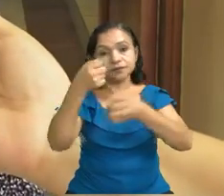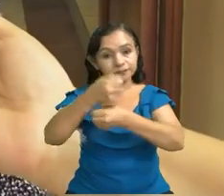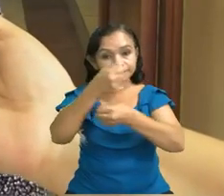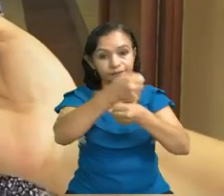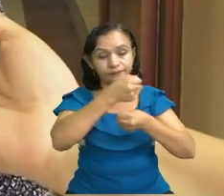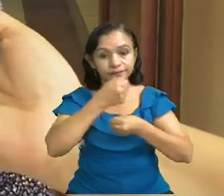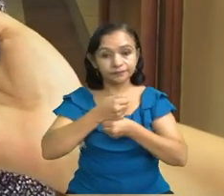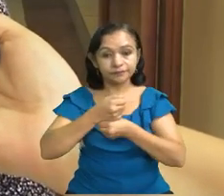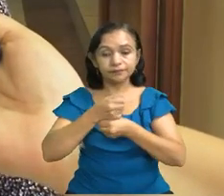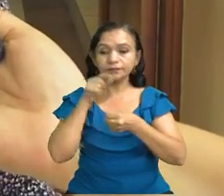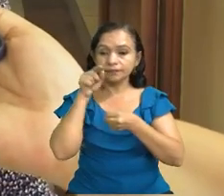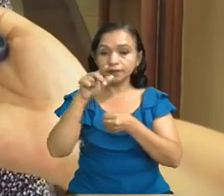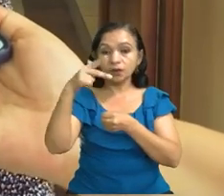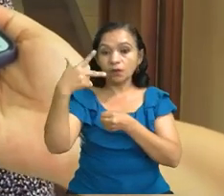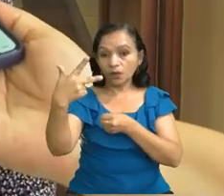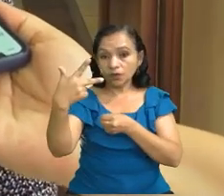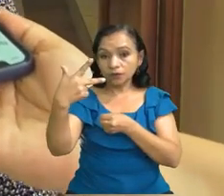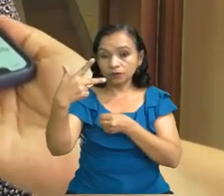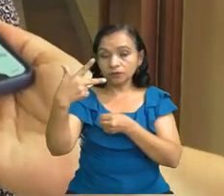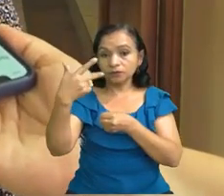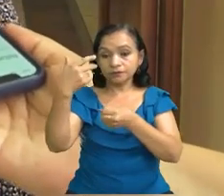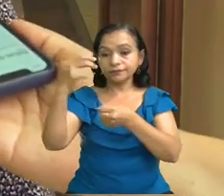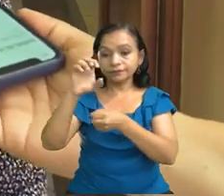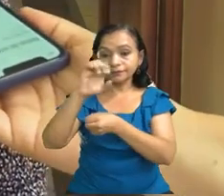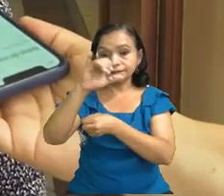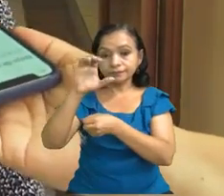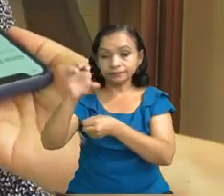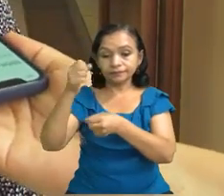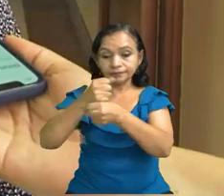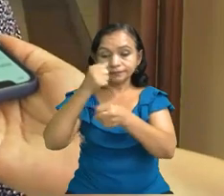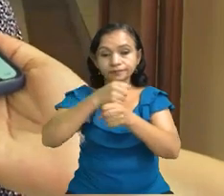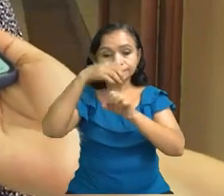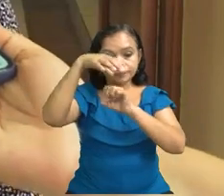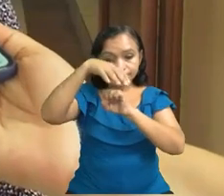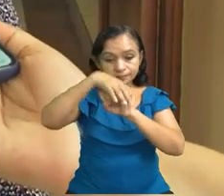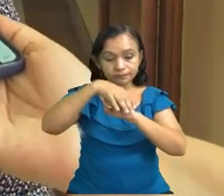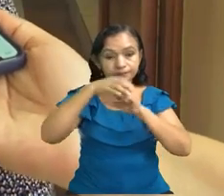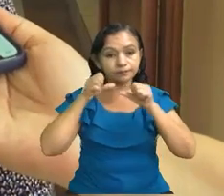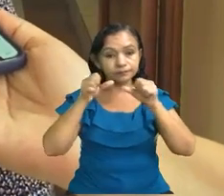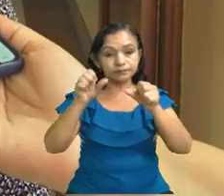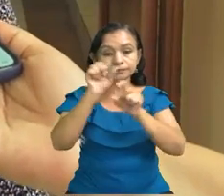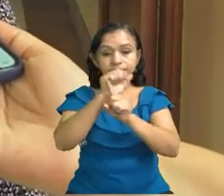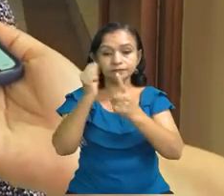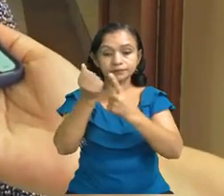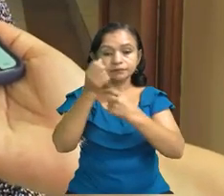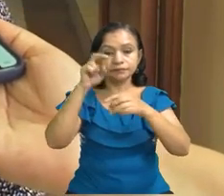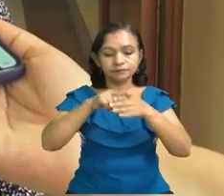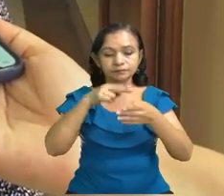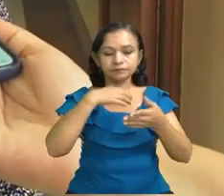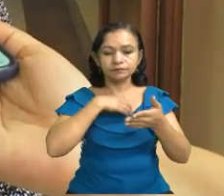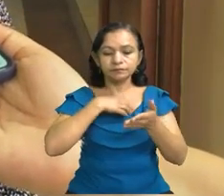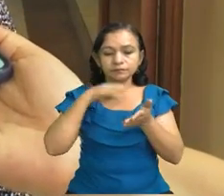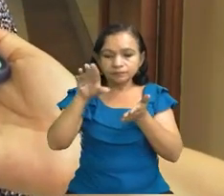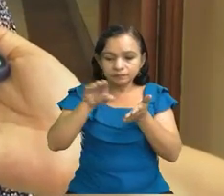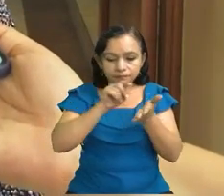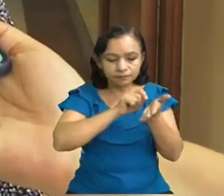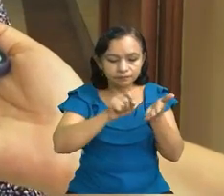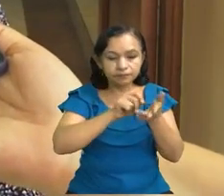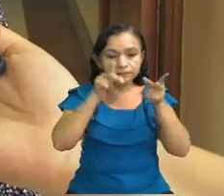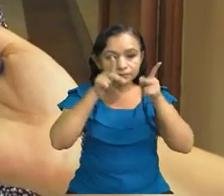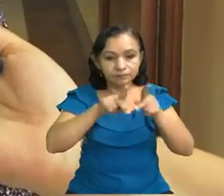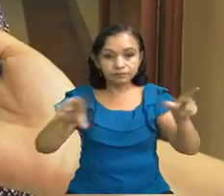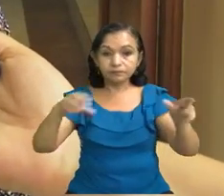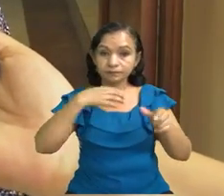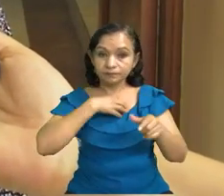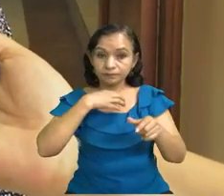Entonces, en base a estos 8 ejes de trabajo, las comisiones permanentes de la Asamblea Nacional estamos elaborando nuestro plan de trabajo.